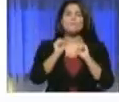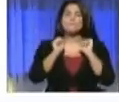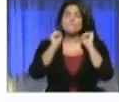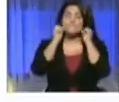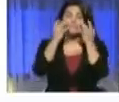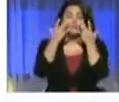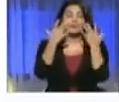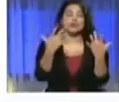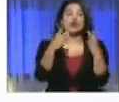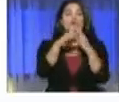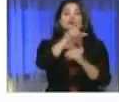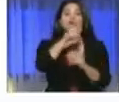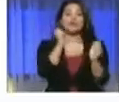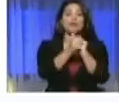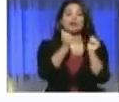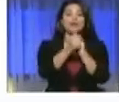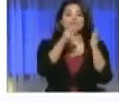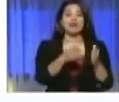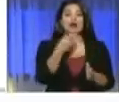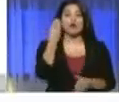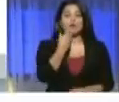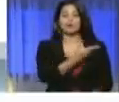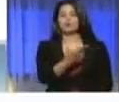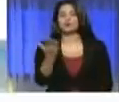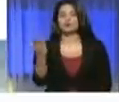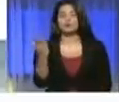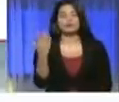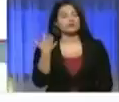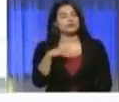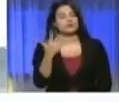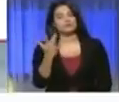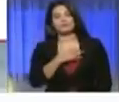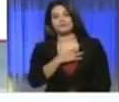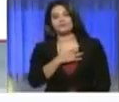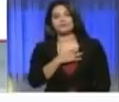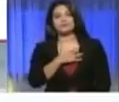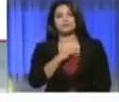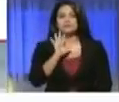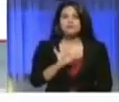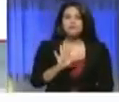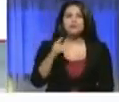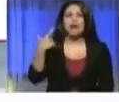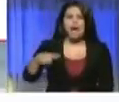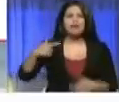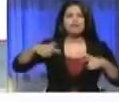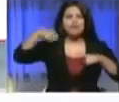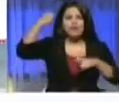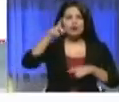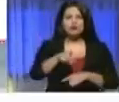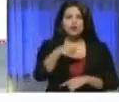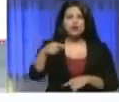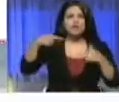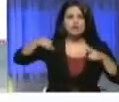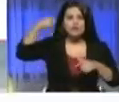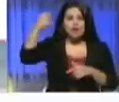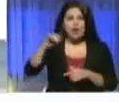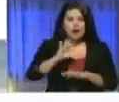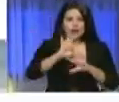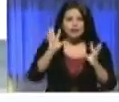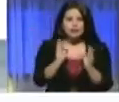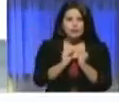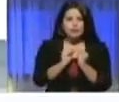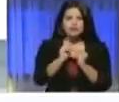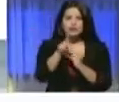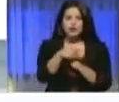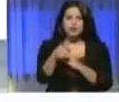jóvenes deportistas, ¿no? No sé si tenemos un video resumen. Ha sido extraordinario, miren.